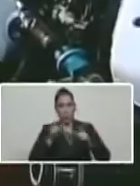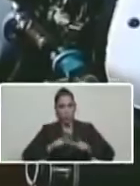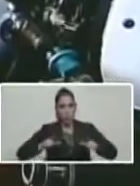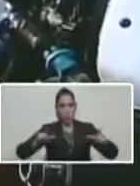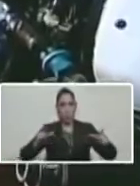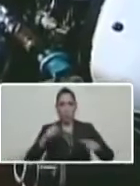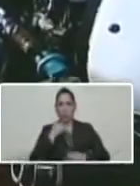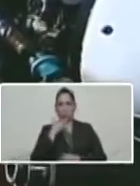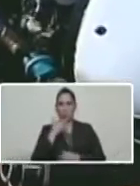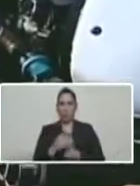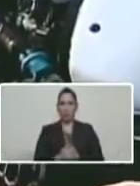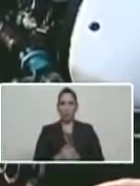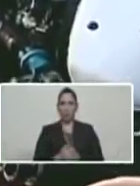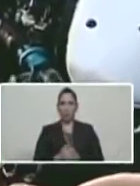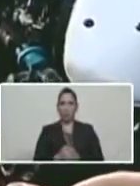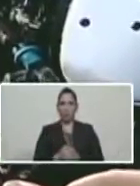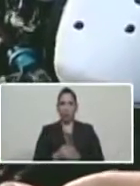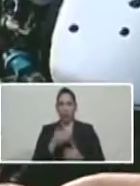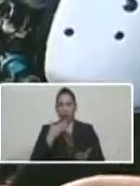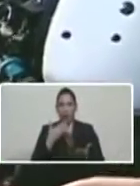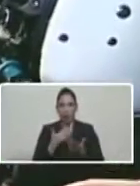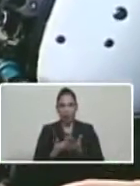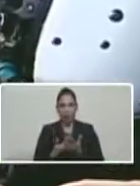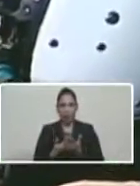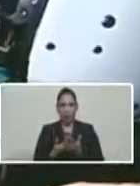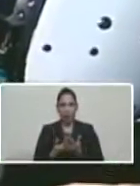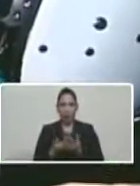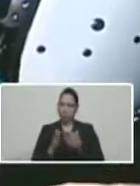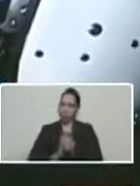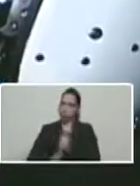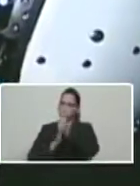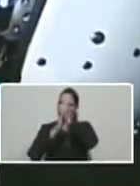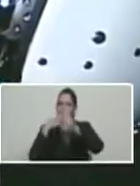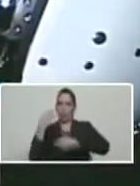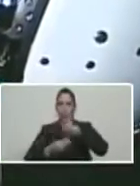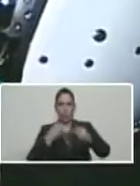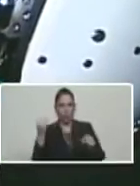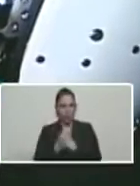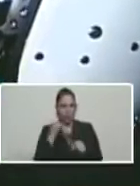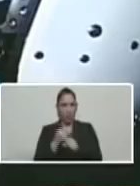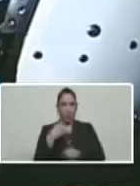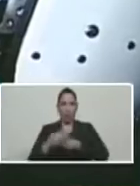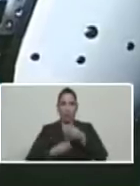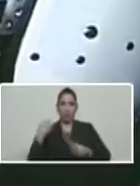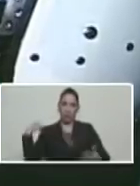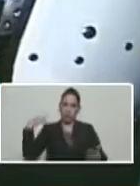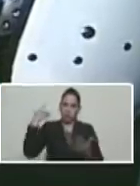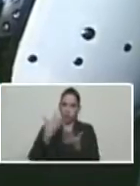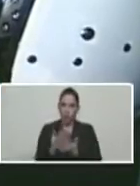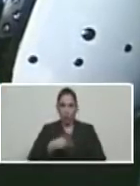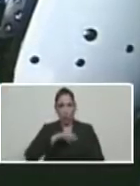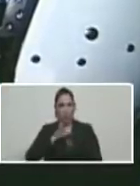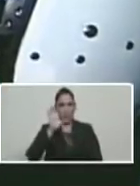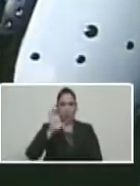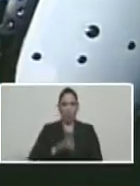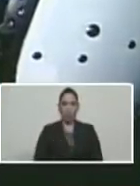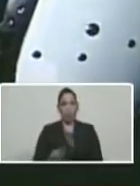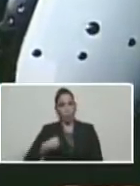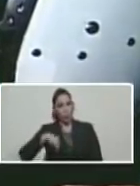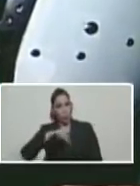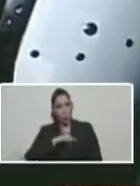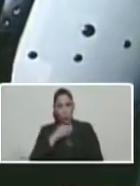superayacentes. Como muestra de agradecimiento por tan heroica gestión que venimos realizando de nuestra patria, nosotros